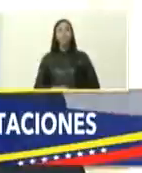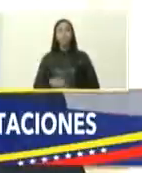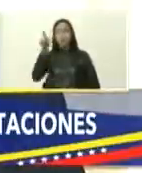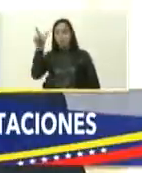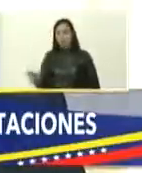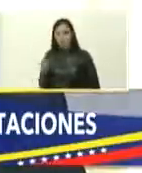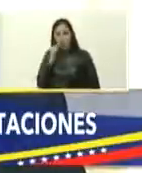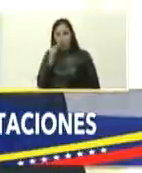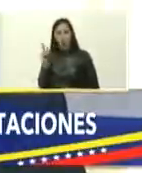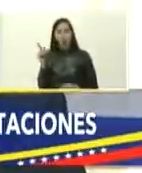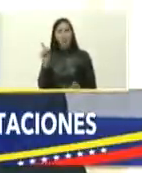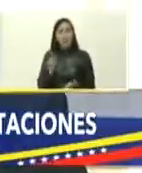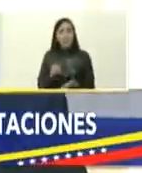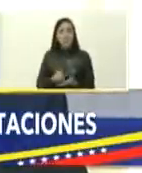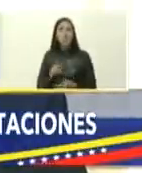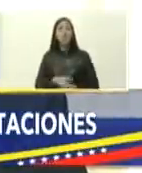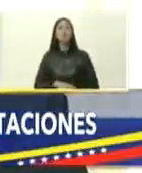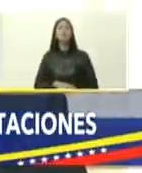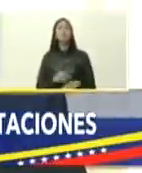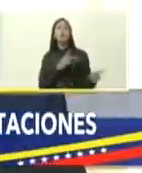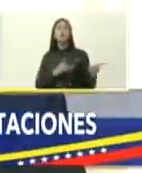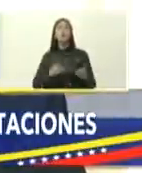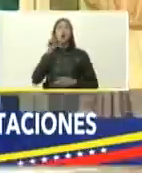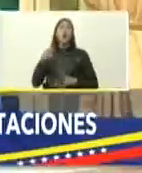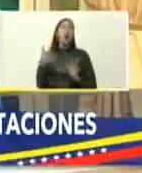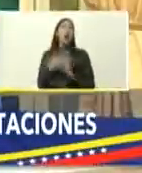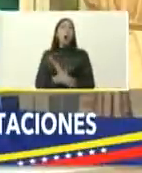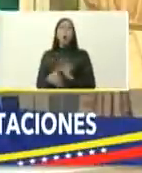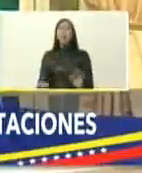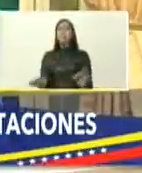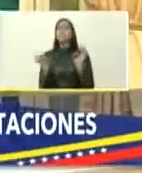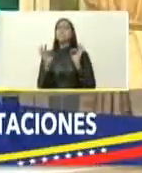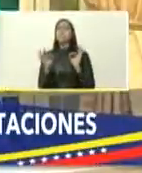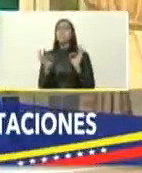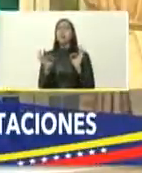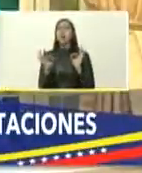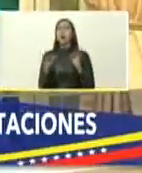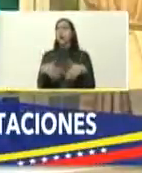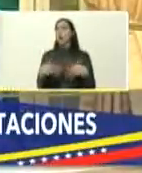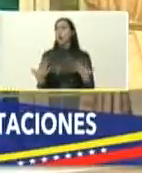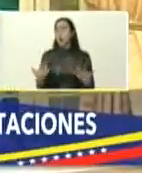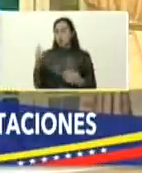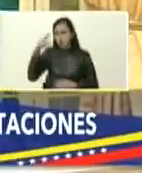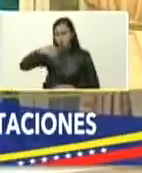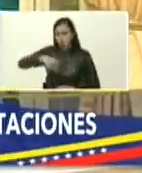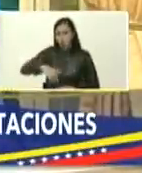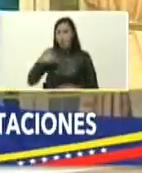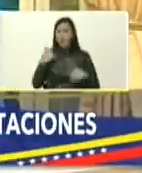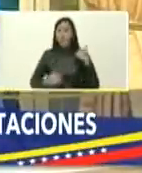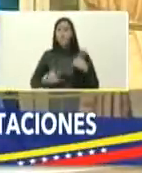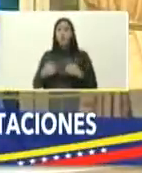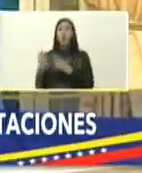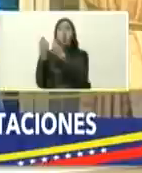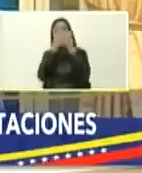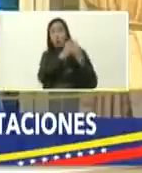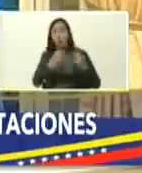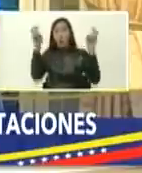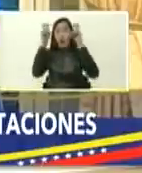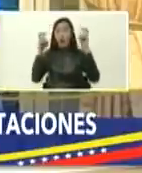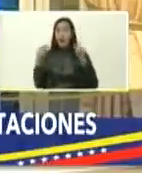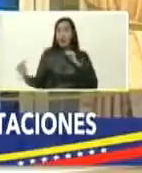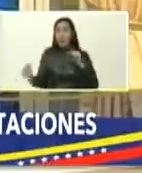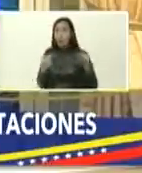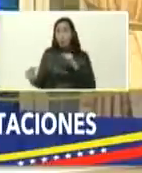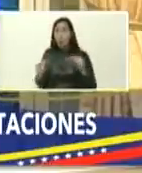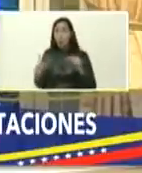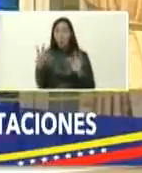Aquí están presentes. También hemos invitado de manera especial, hoy miércoles de economía, vamos a dedicarnos